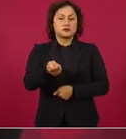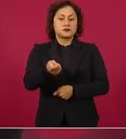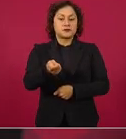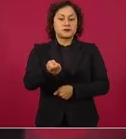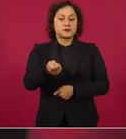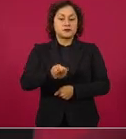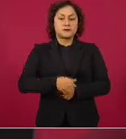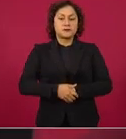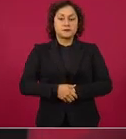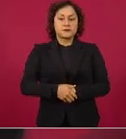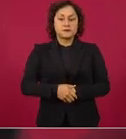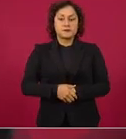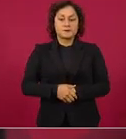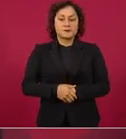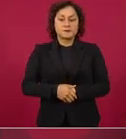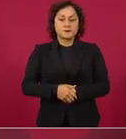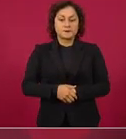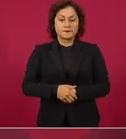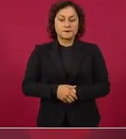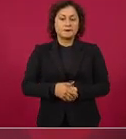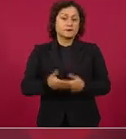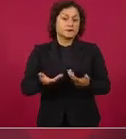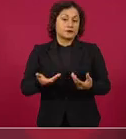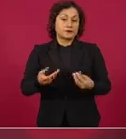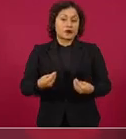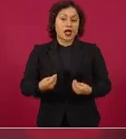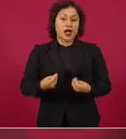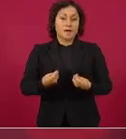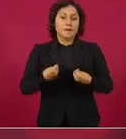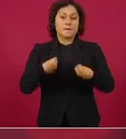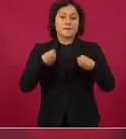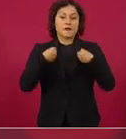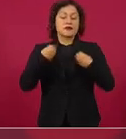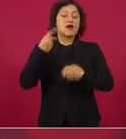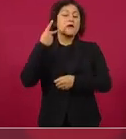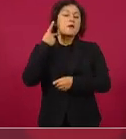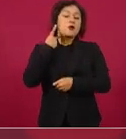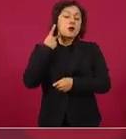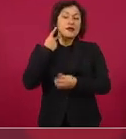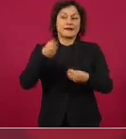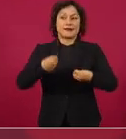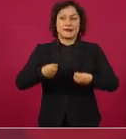en las élites, ¿no?, arriba,